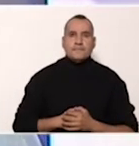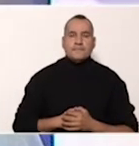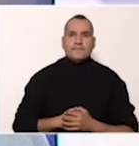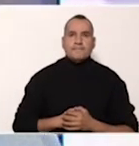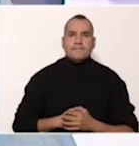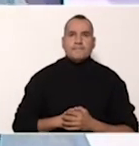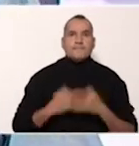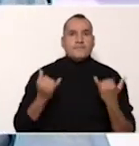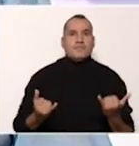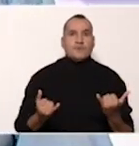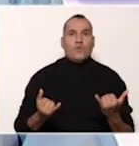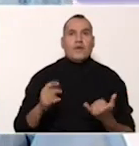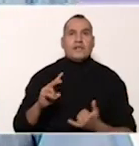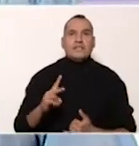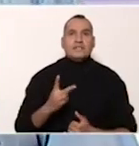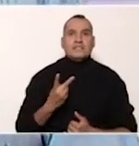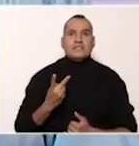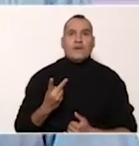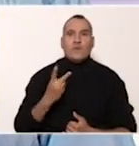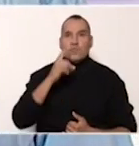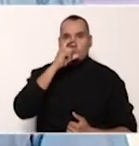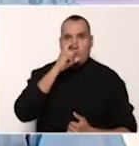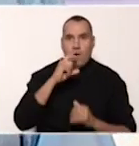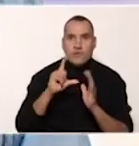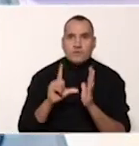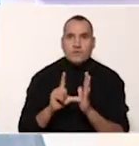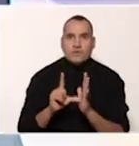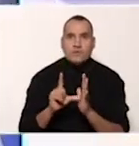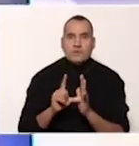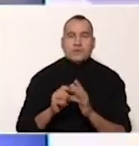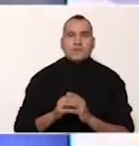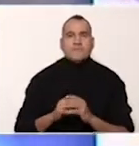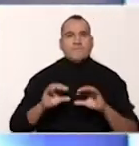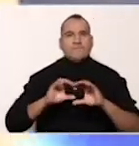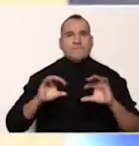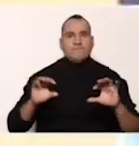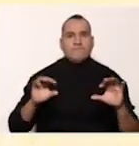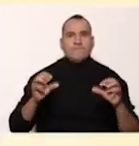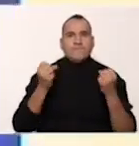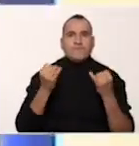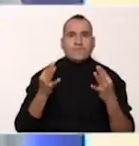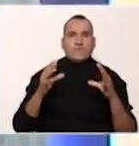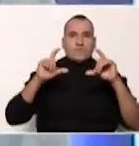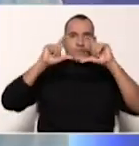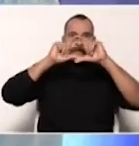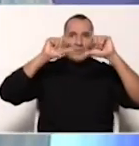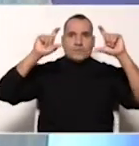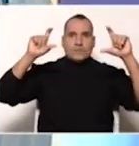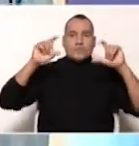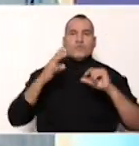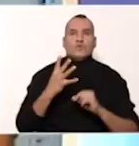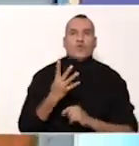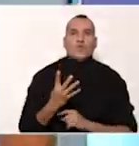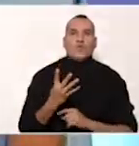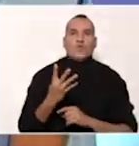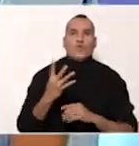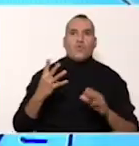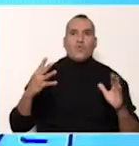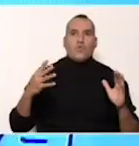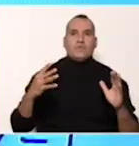Ahora le toca a segundo año. Para segundo año vamos a descomponer este número,